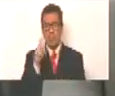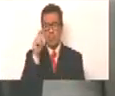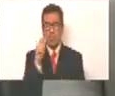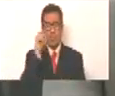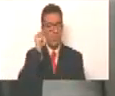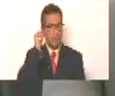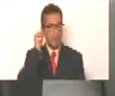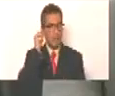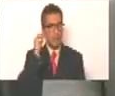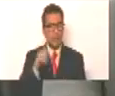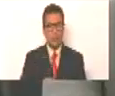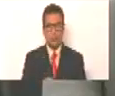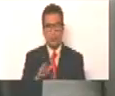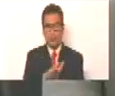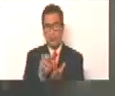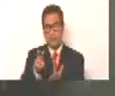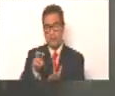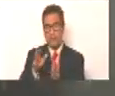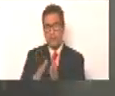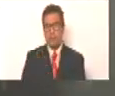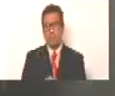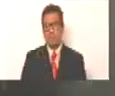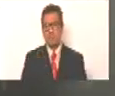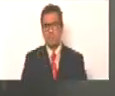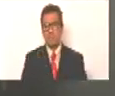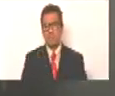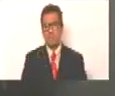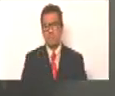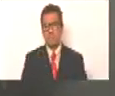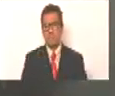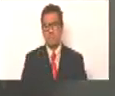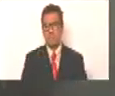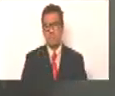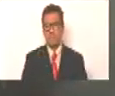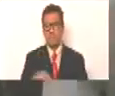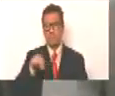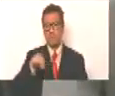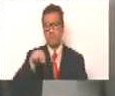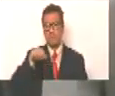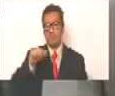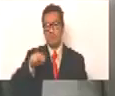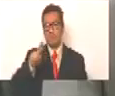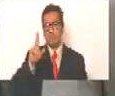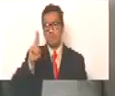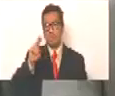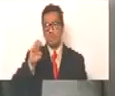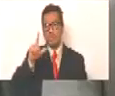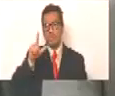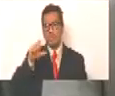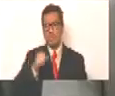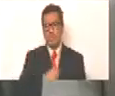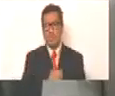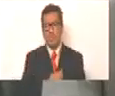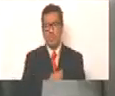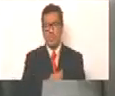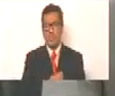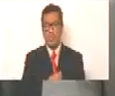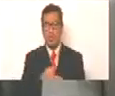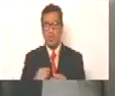margariteña. Que Manuelita Sáenz no fue la amante de Bolívar, que